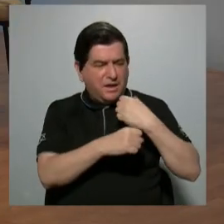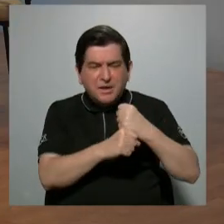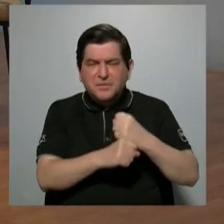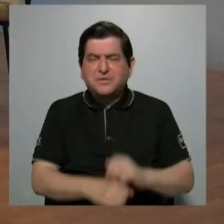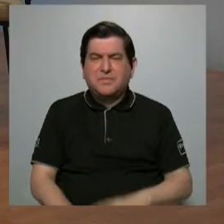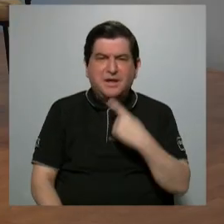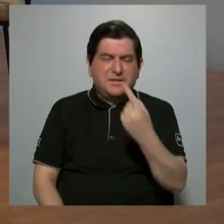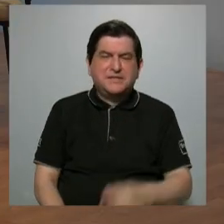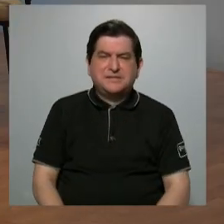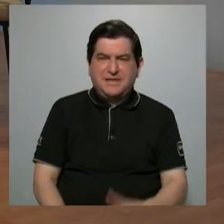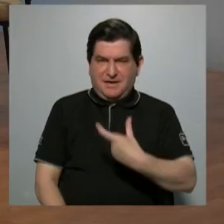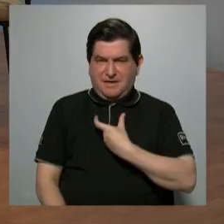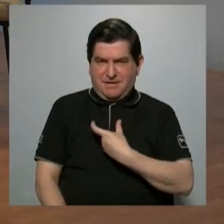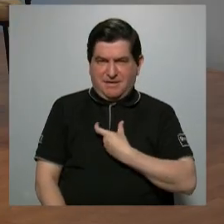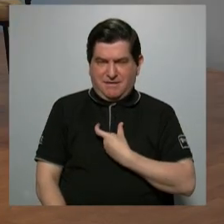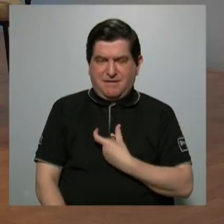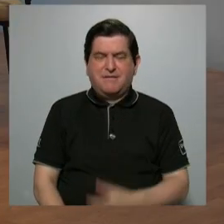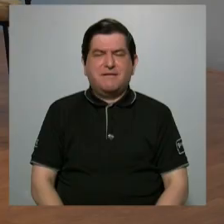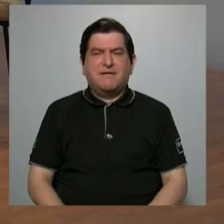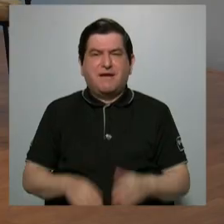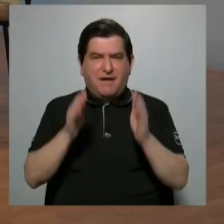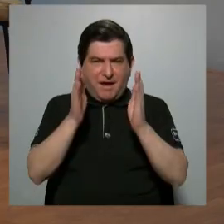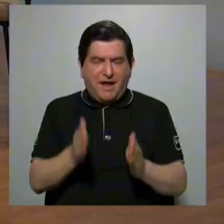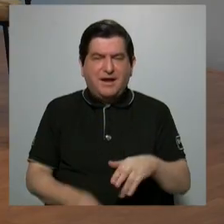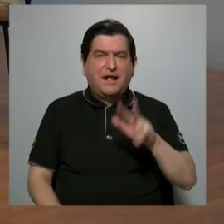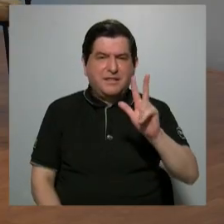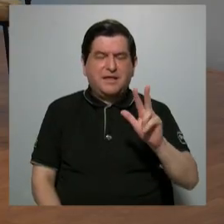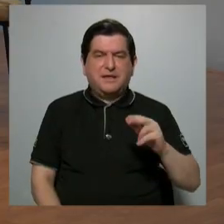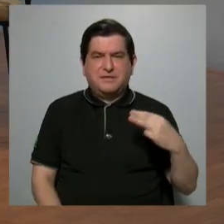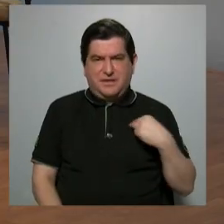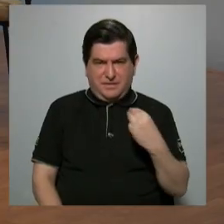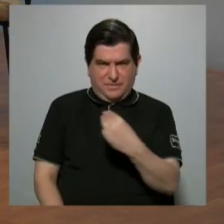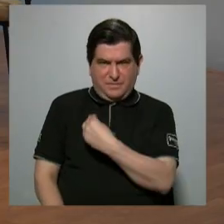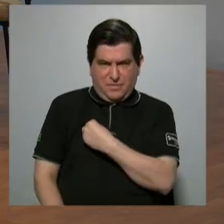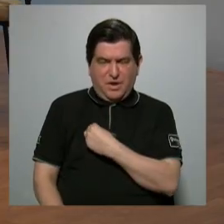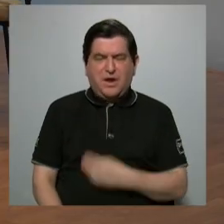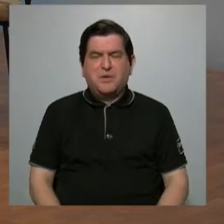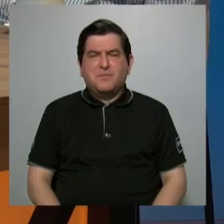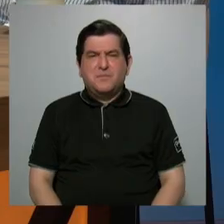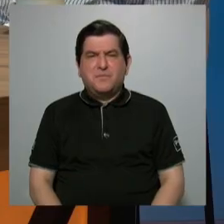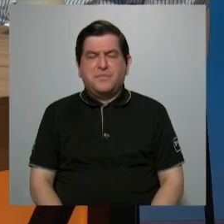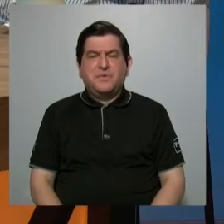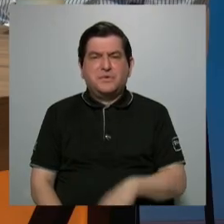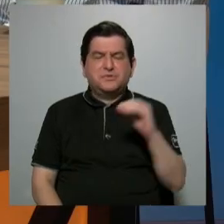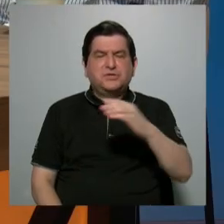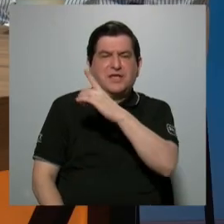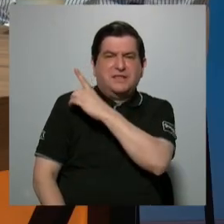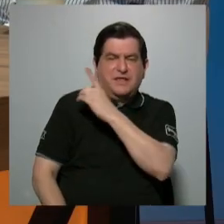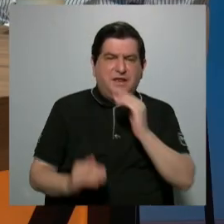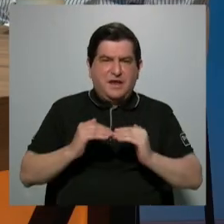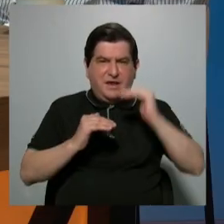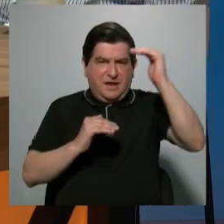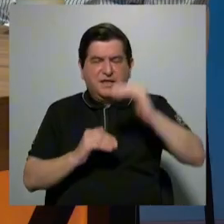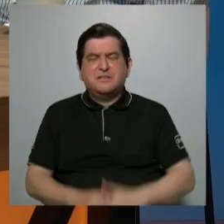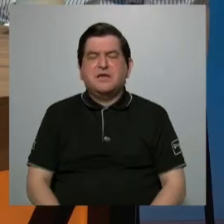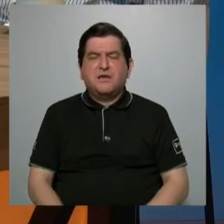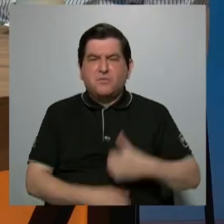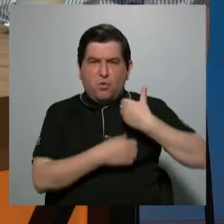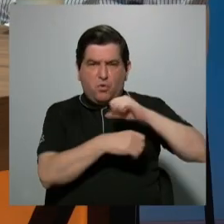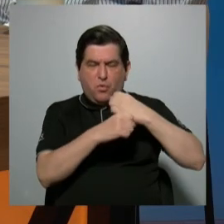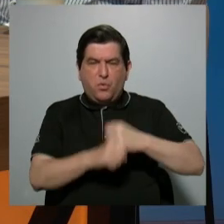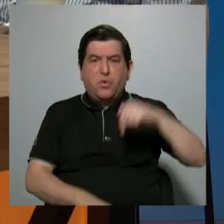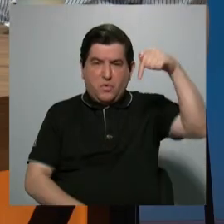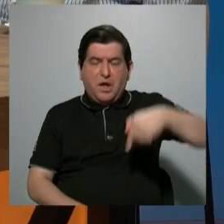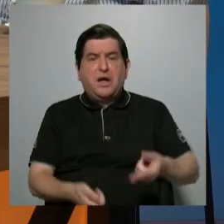el señor alcalde, 3 regidores y el cuerpo directivo superior de la municipalidad estuvieron aquí